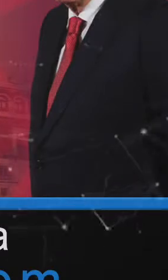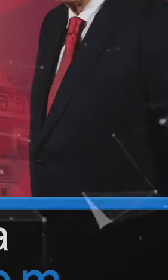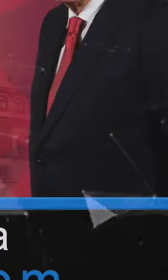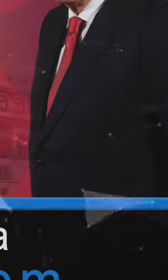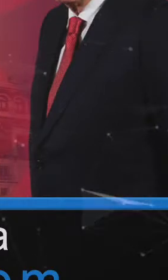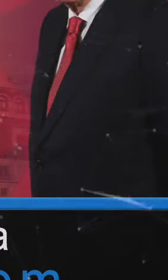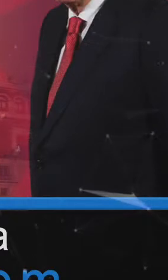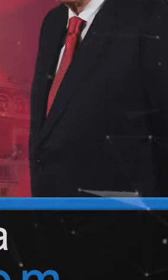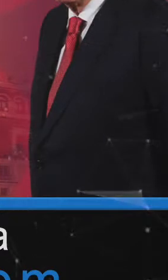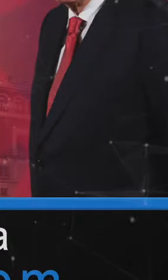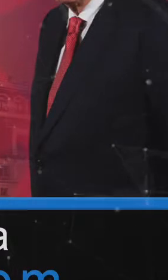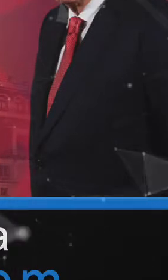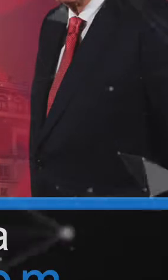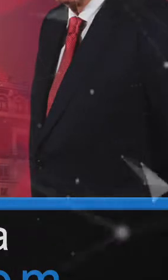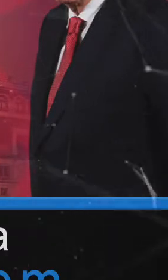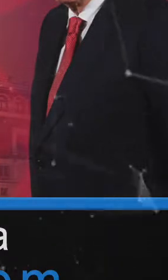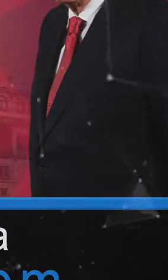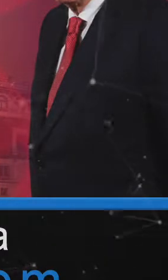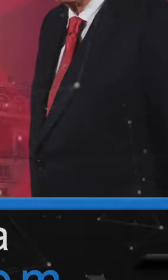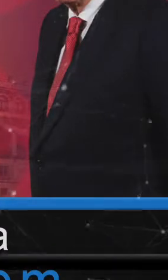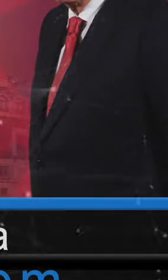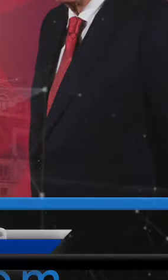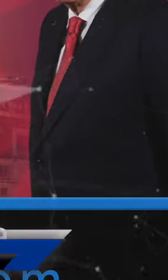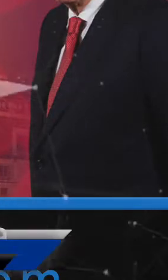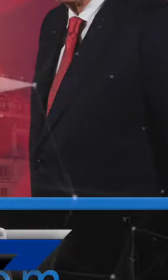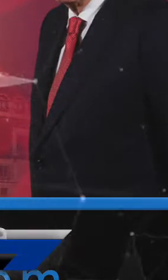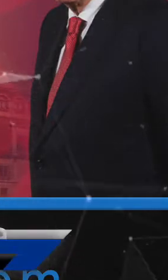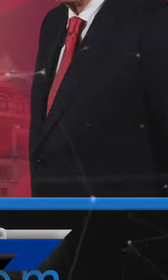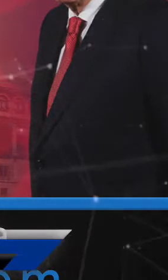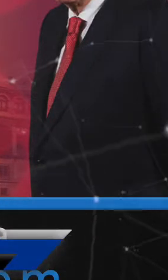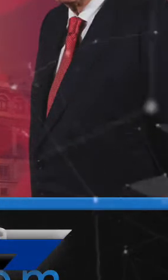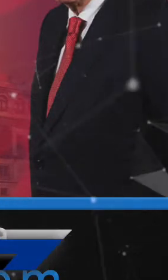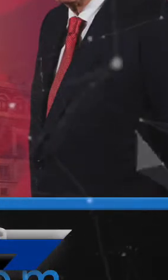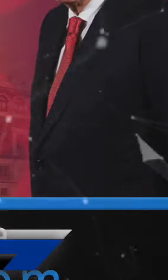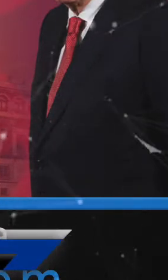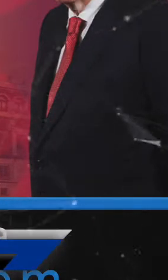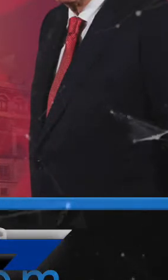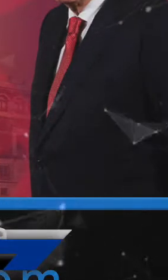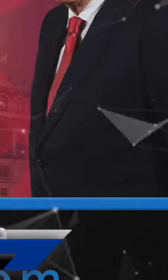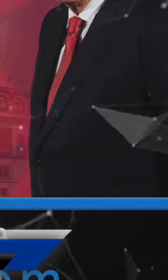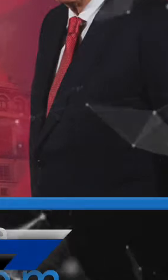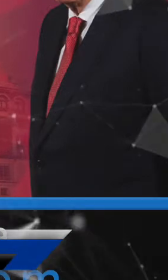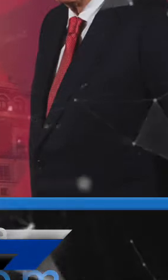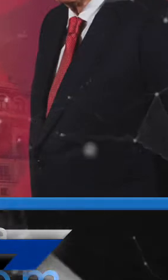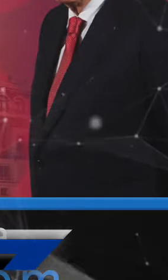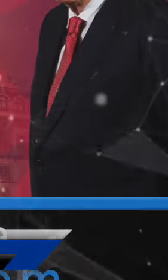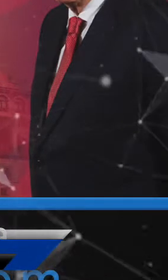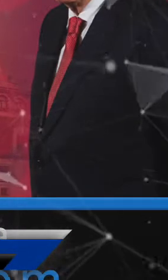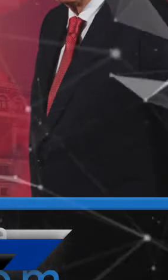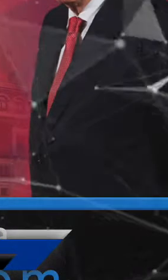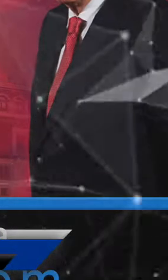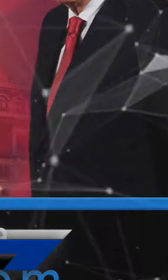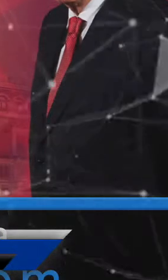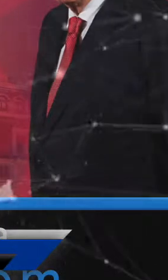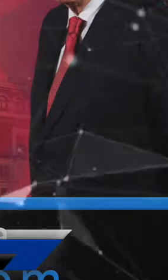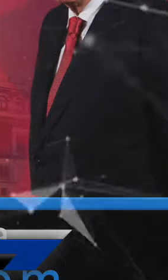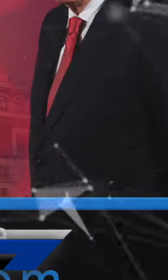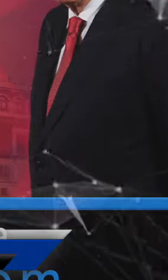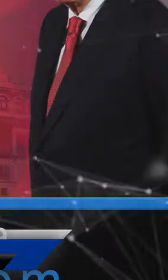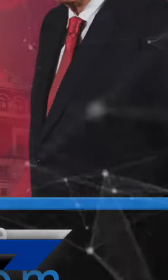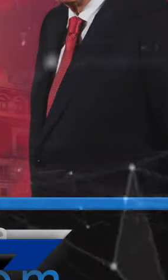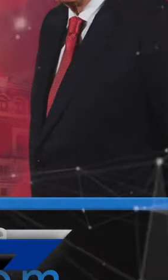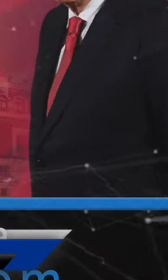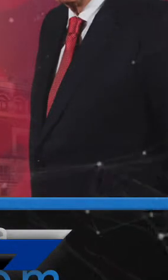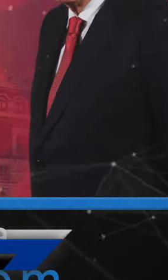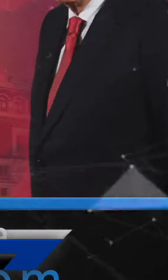Ya estás informado. No olvides darle like a este video, comparte y suscríbete a Escucha Diario. La conferencia del presidente Andrés